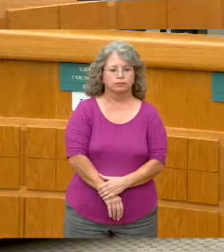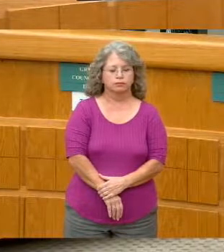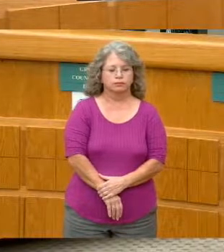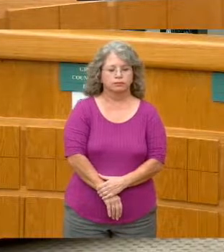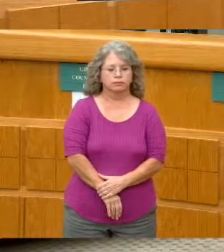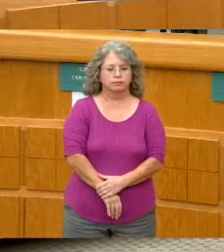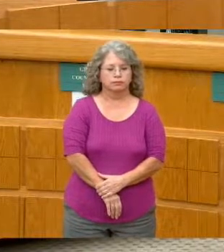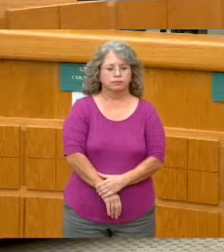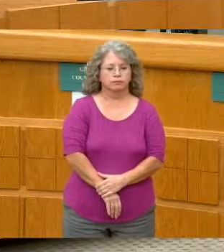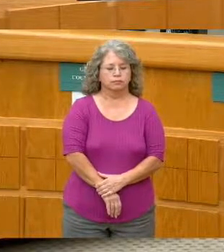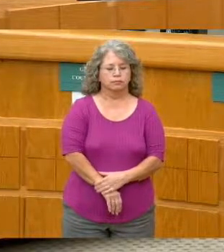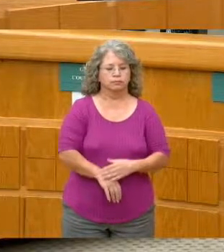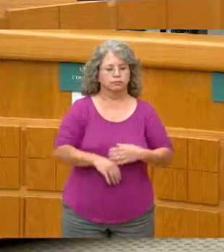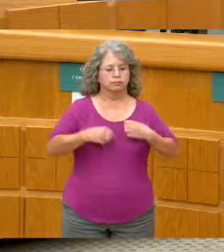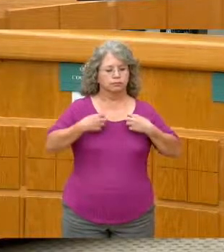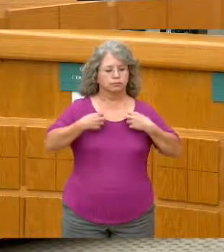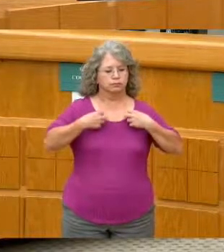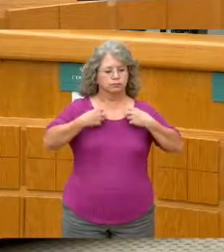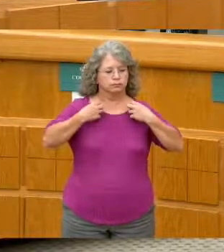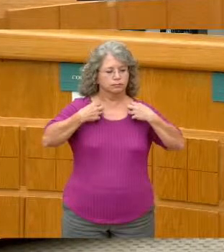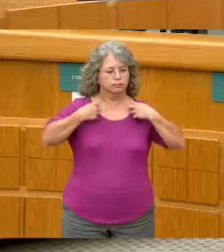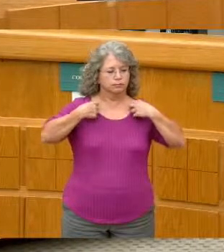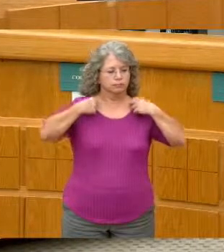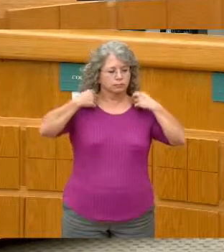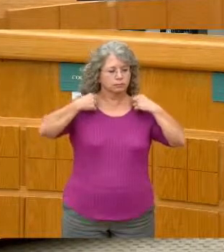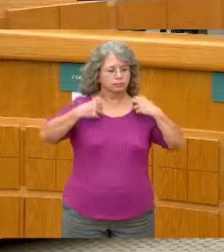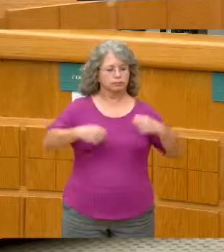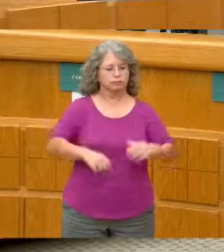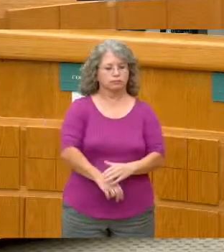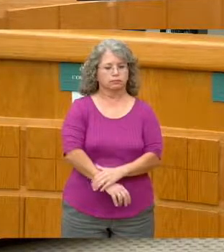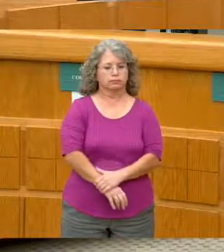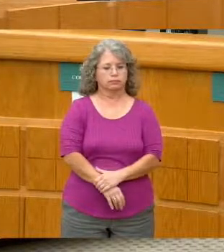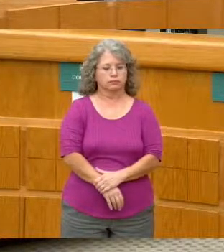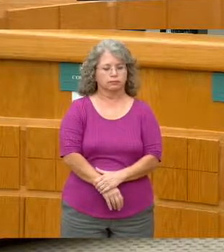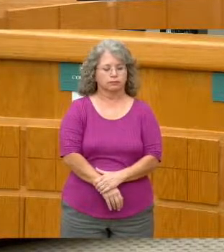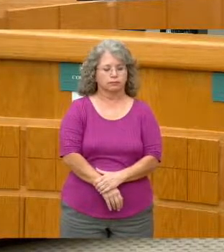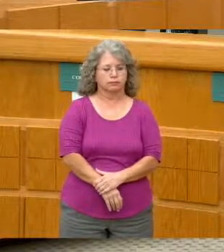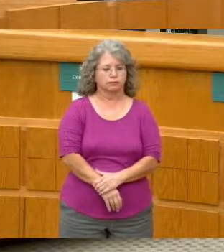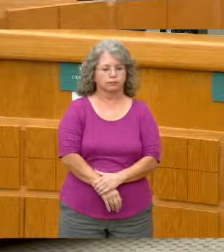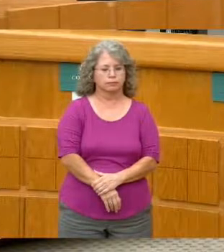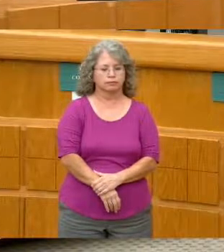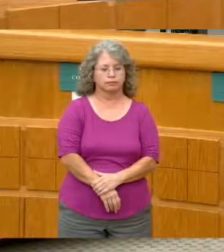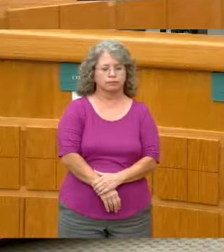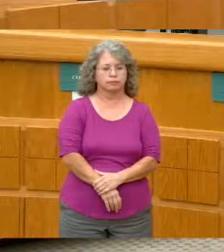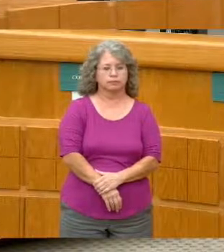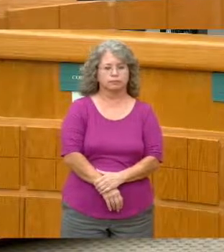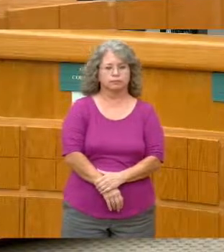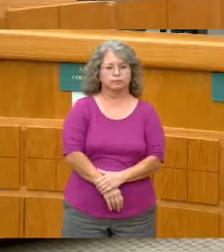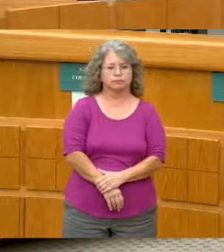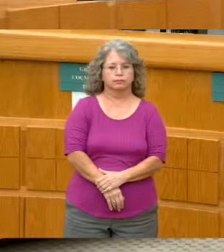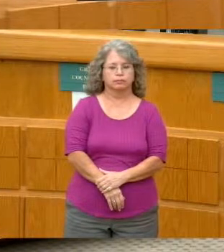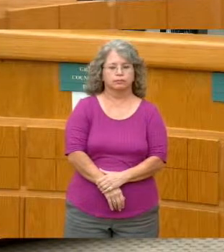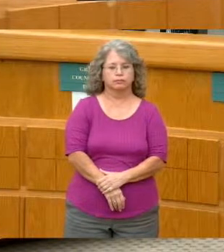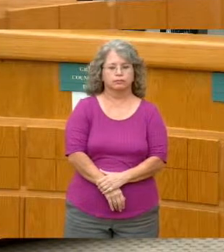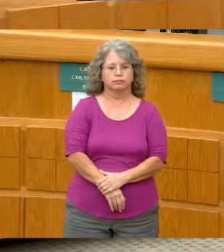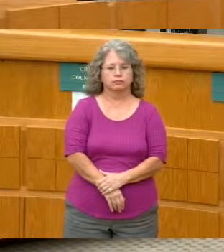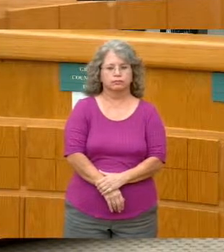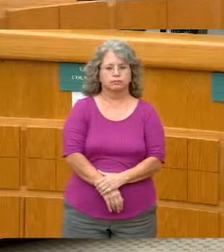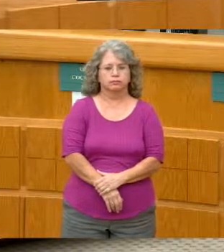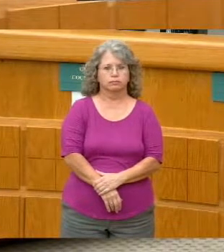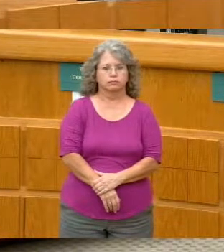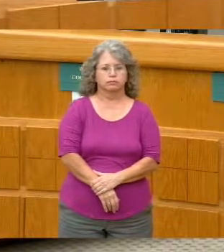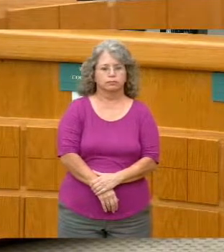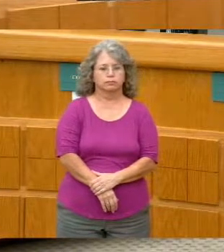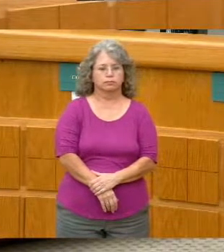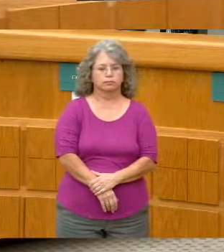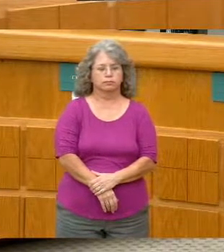esa clínica lo van a asesorar antes de ser internado en un hospital en caso de que sea necesario. La clínica abrió sus puertas el 1 de agosto. La semana